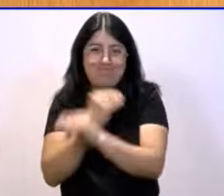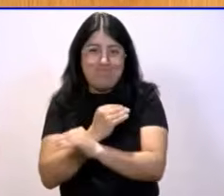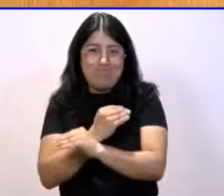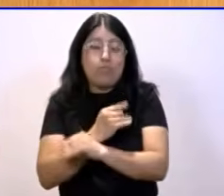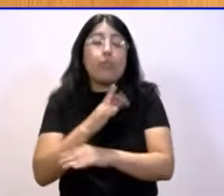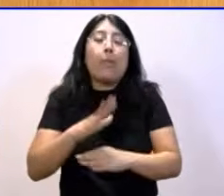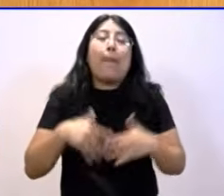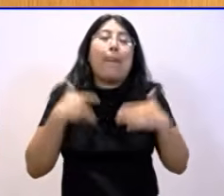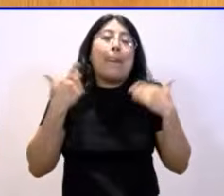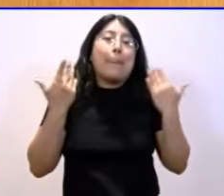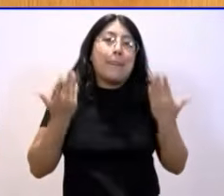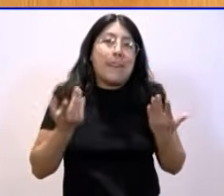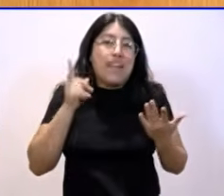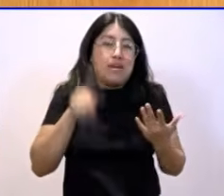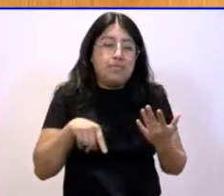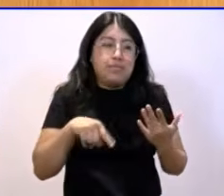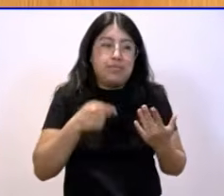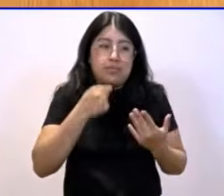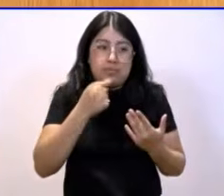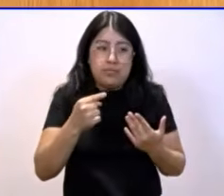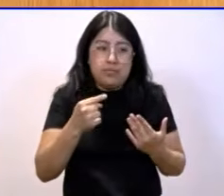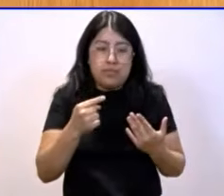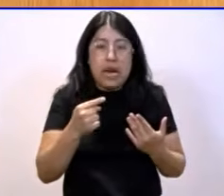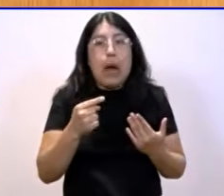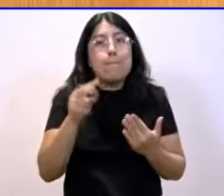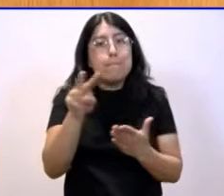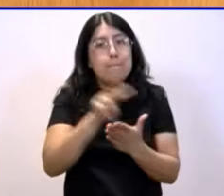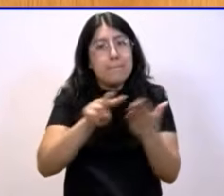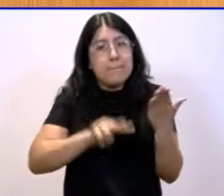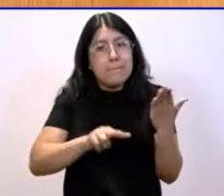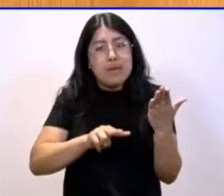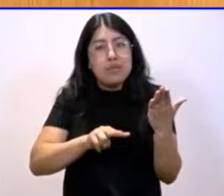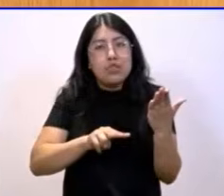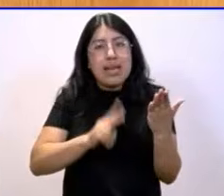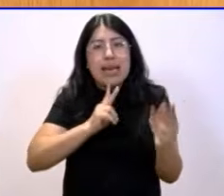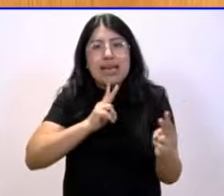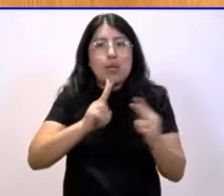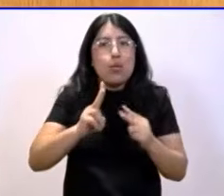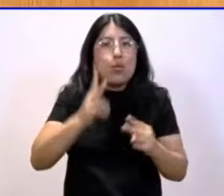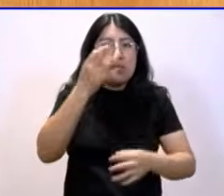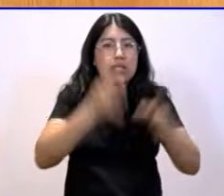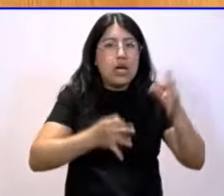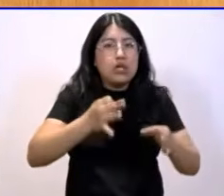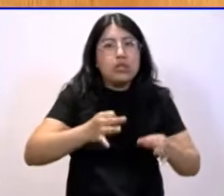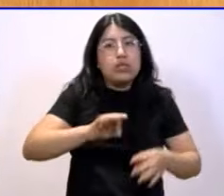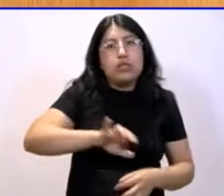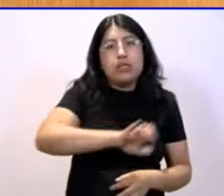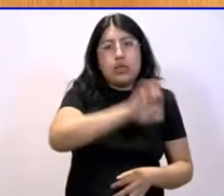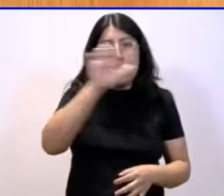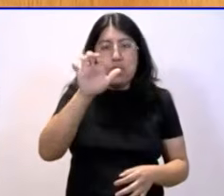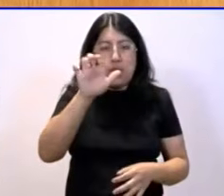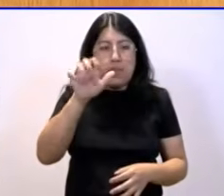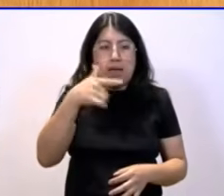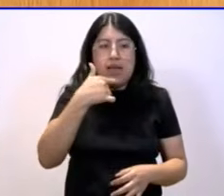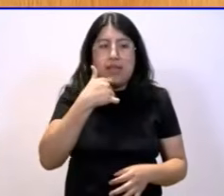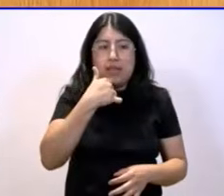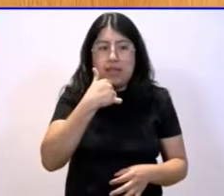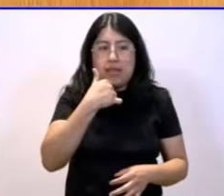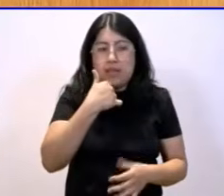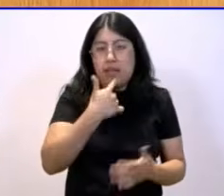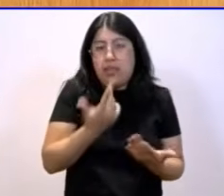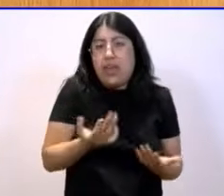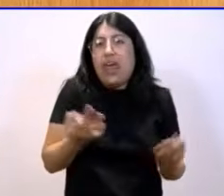digo, vamos a leer bien las sentencias del Tribunal de Justicia de la Unión Europea, porque la sentencia dice lo que dice y no dice lo que no